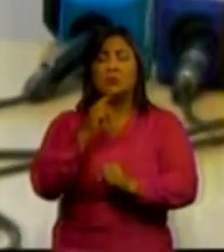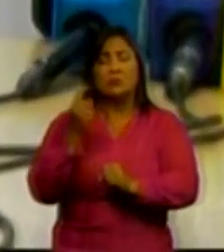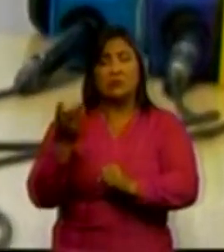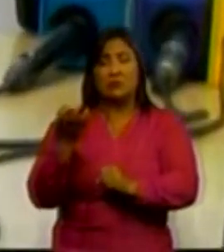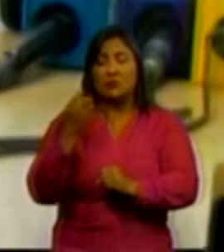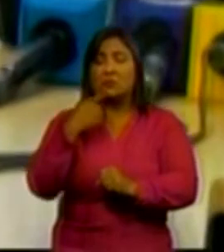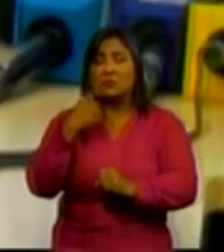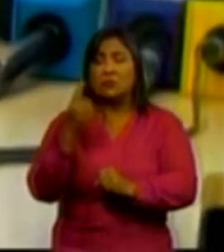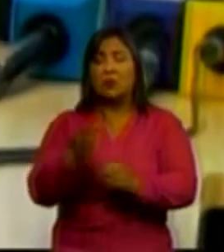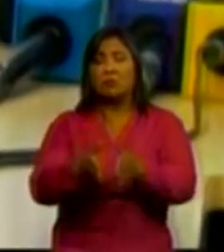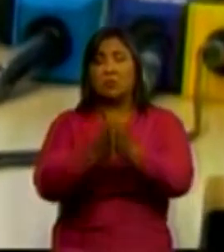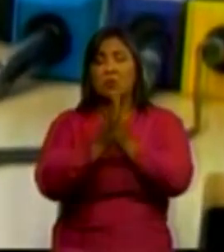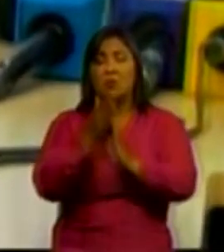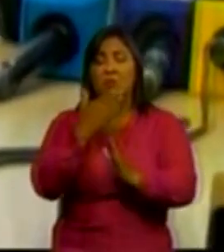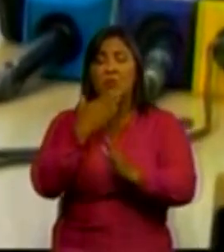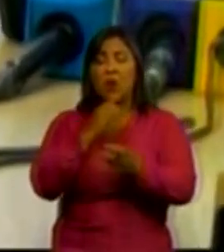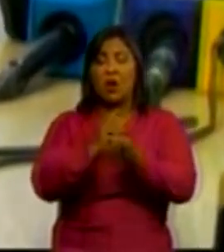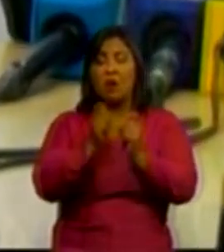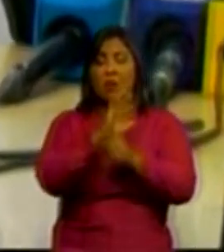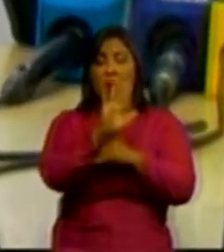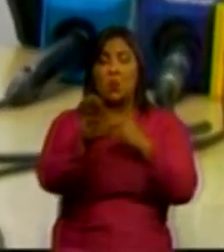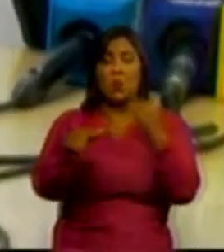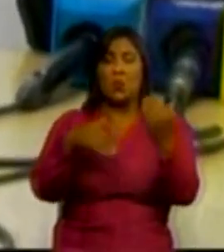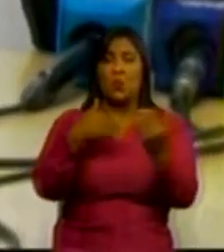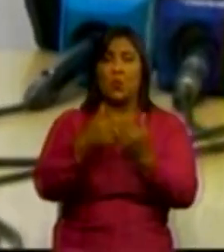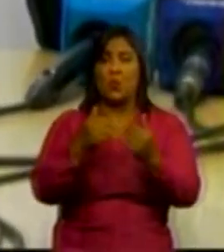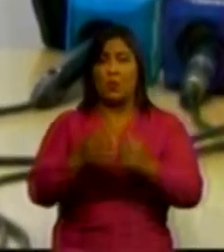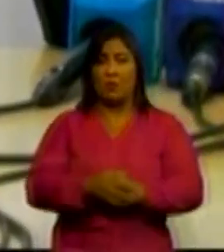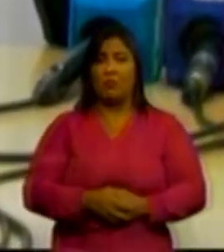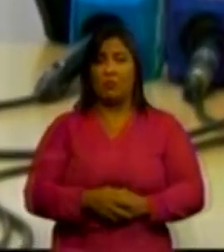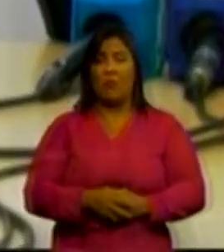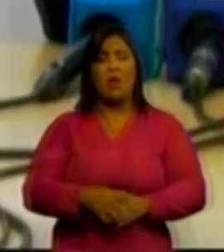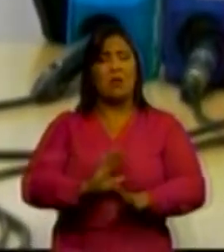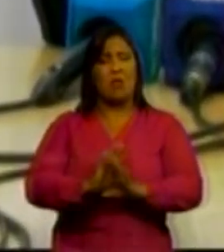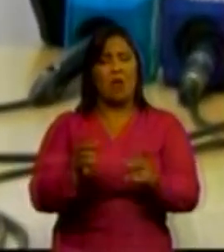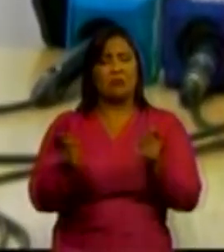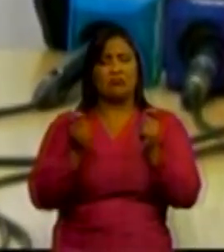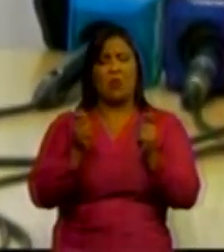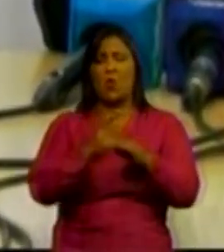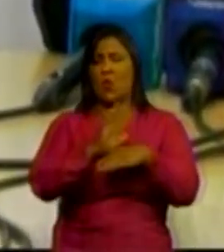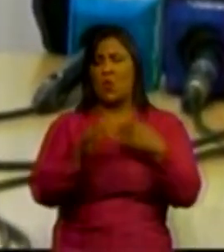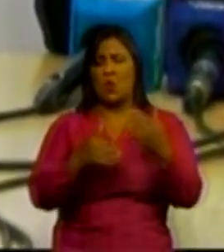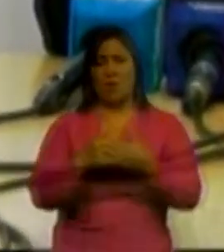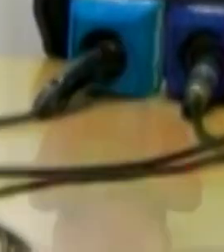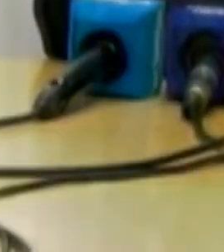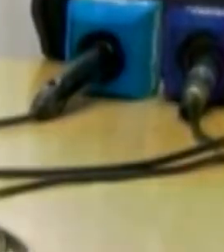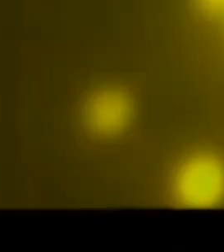de pedir mejores condiciones. ¿Están levantadas en este momento? Están controladas, yo diría, más que levantadas.